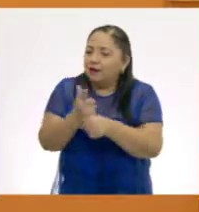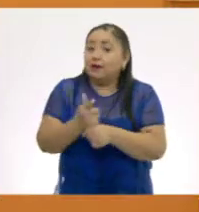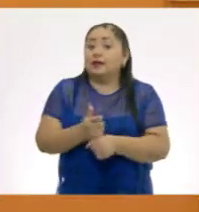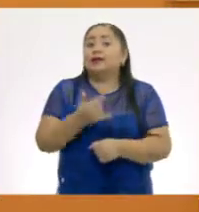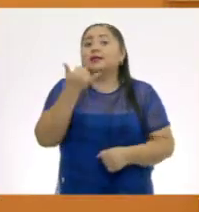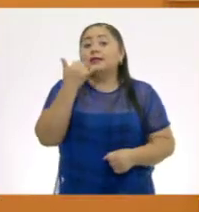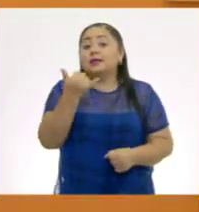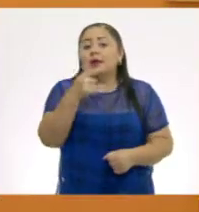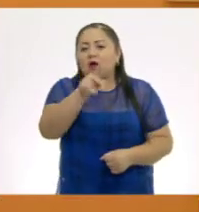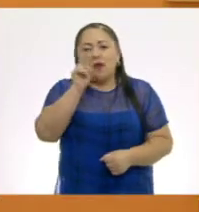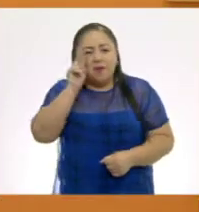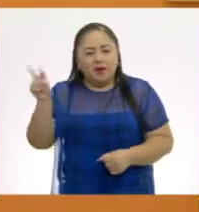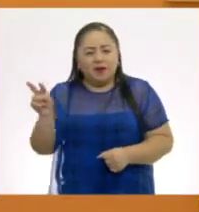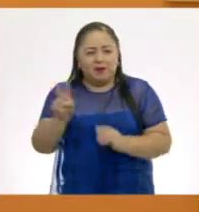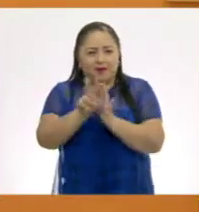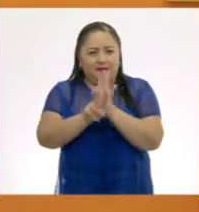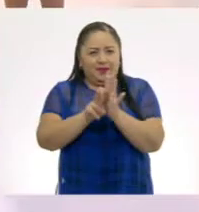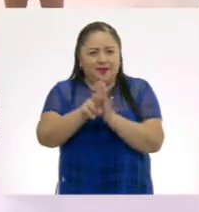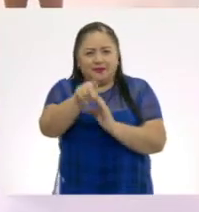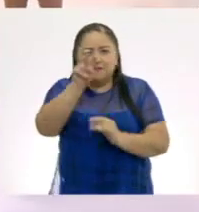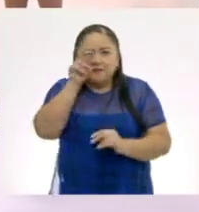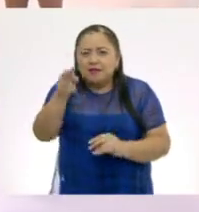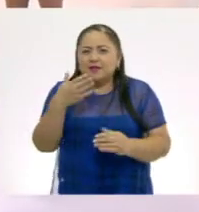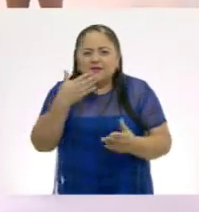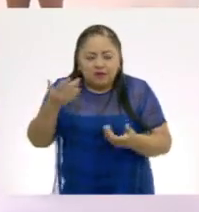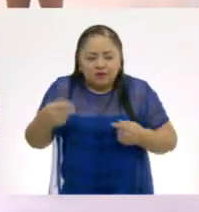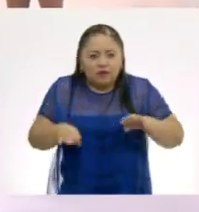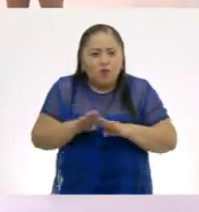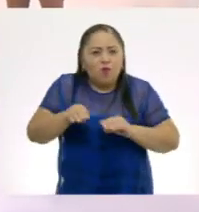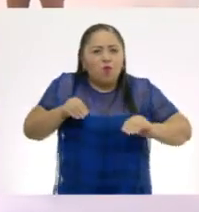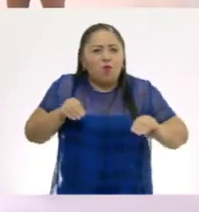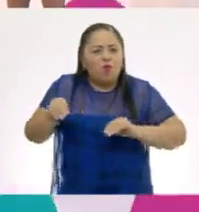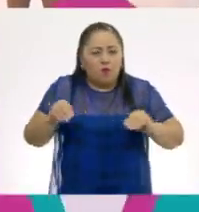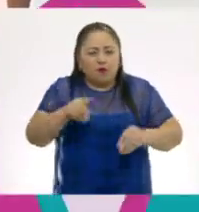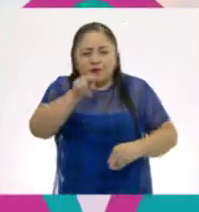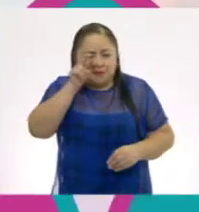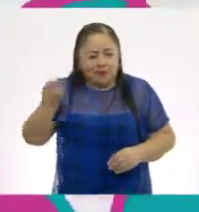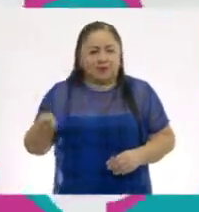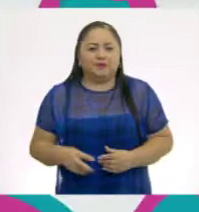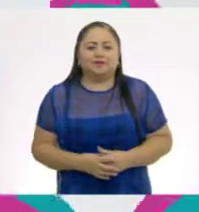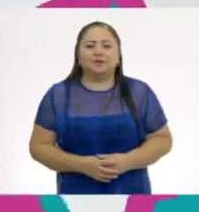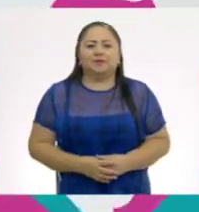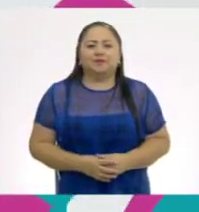para esto, veamos el video y chequemos bien los movimientos. Sí, vamos a compararlo.